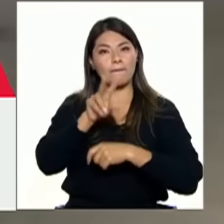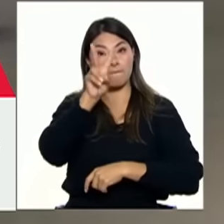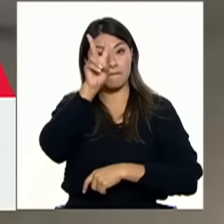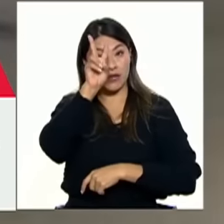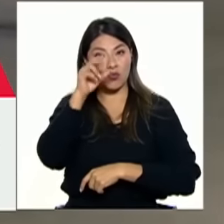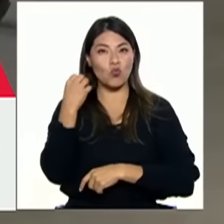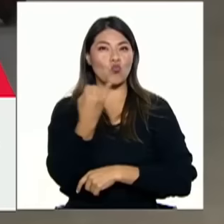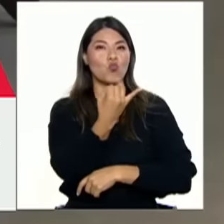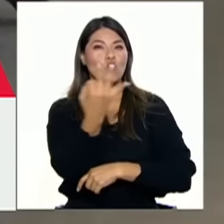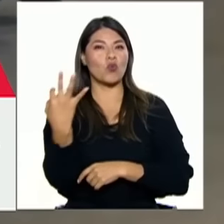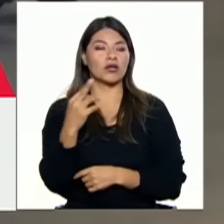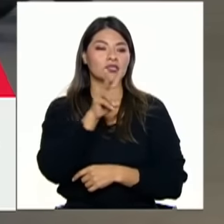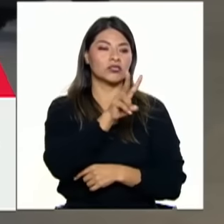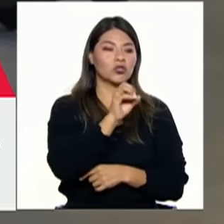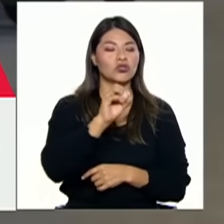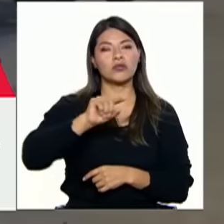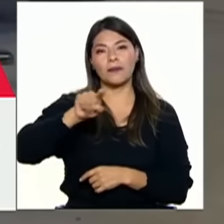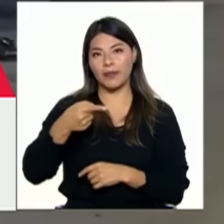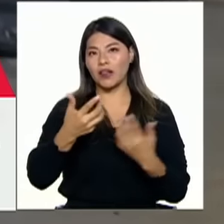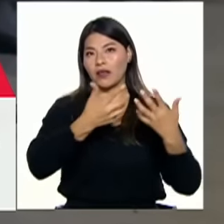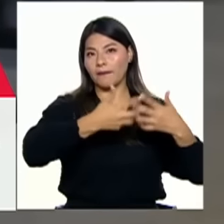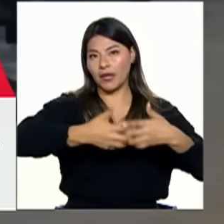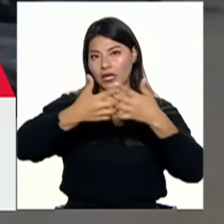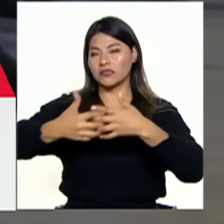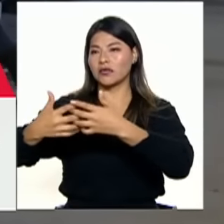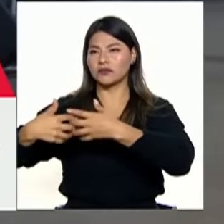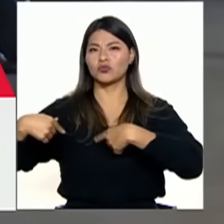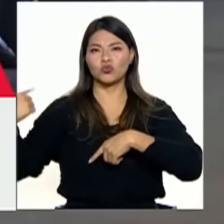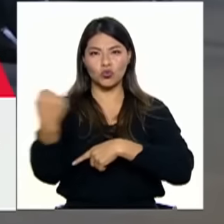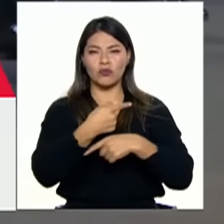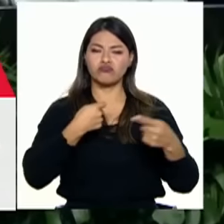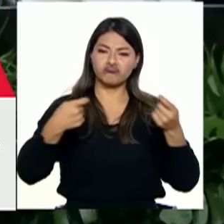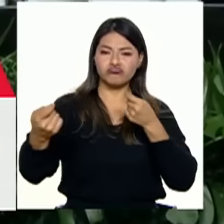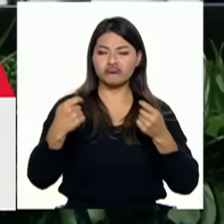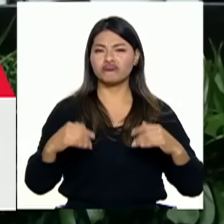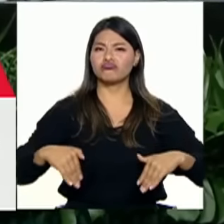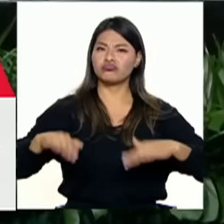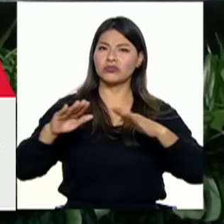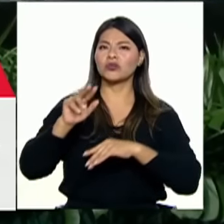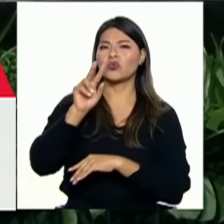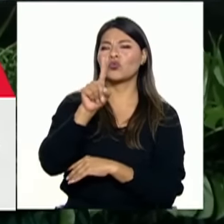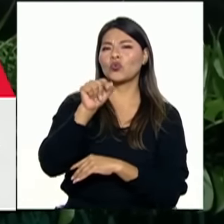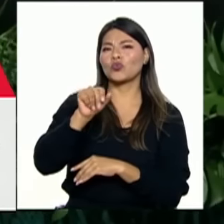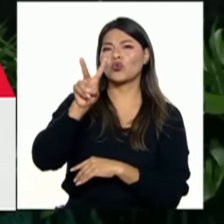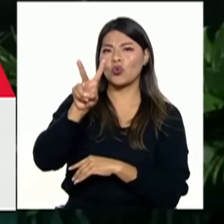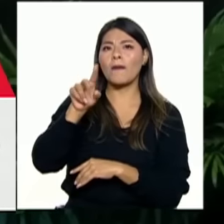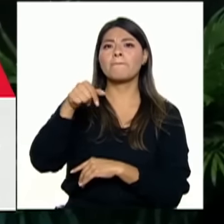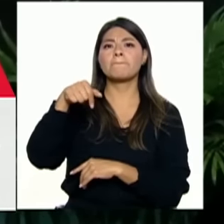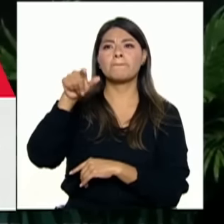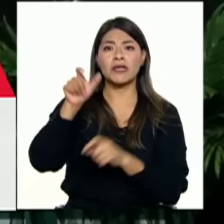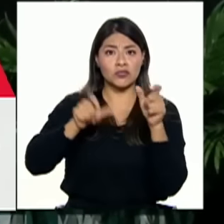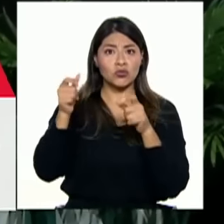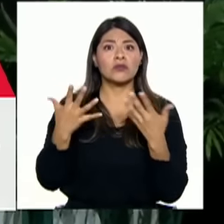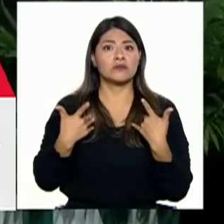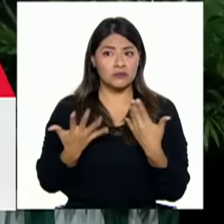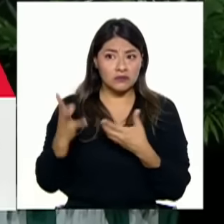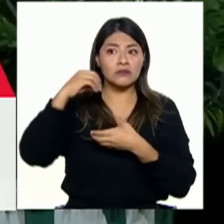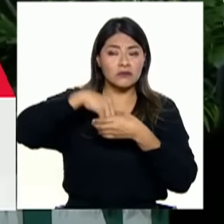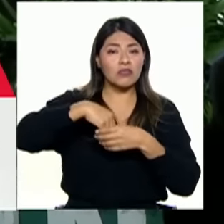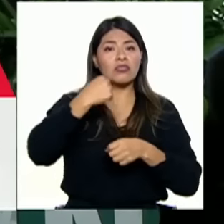un promedio de 200.000 empresas industriales que generan 1.2 millones de empleos directos. Él